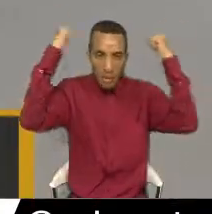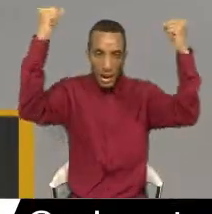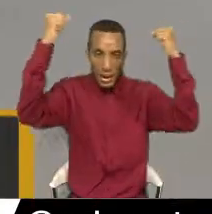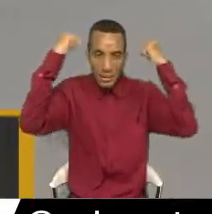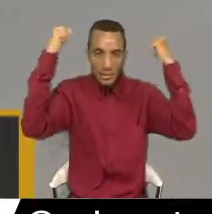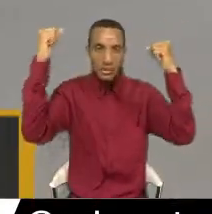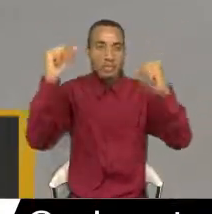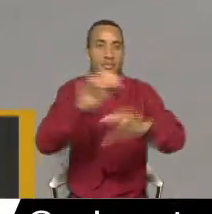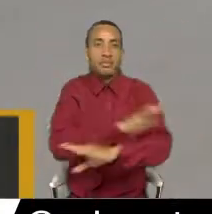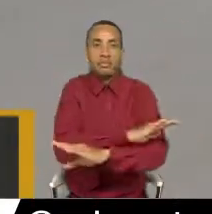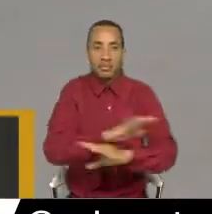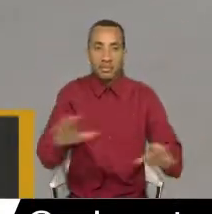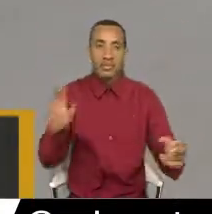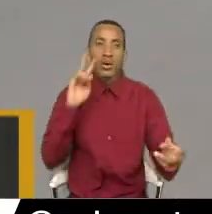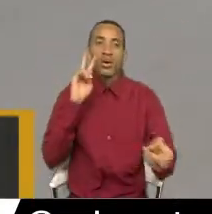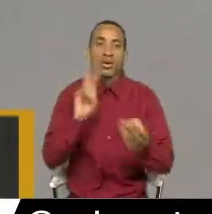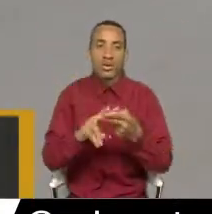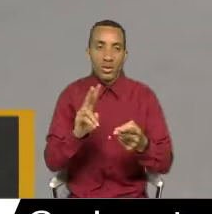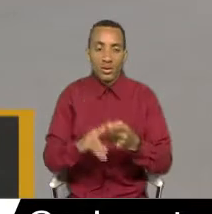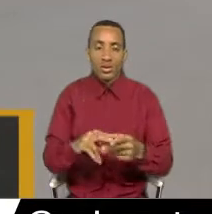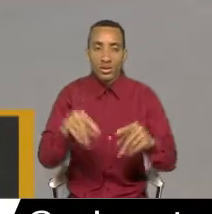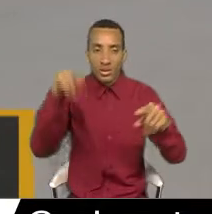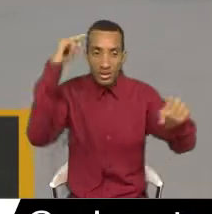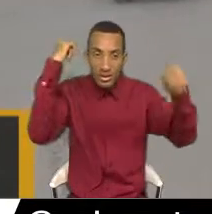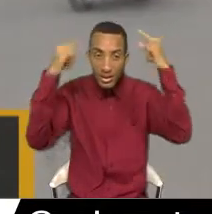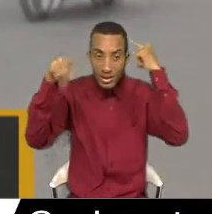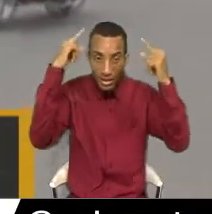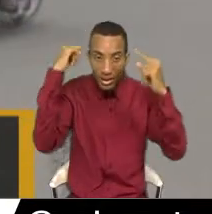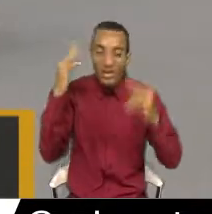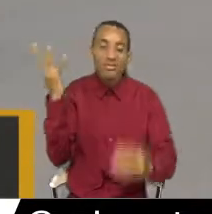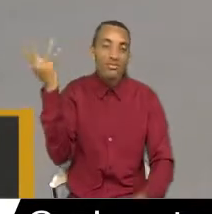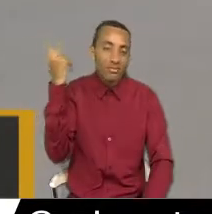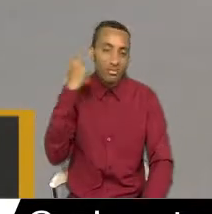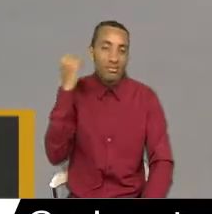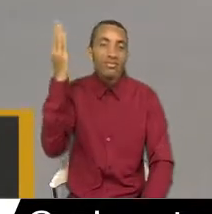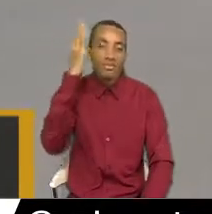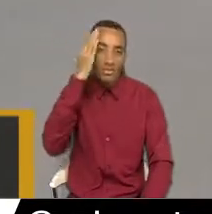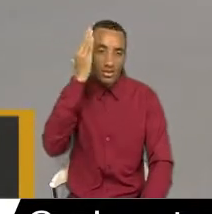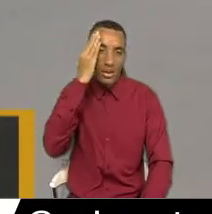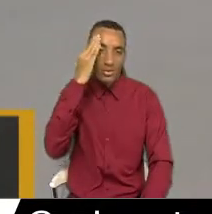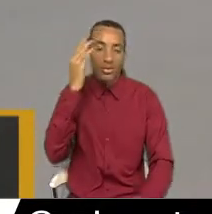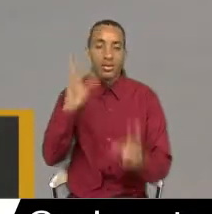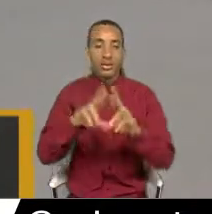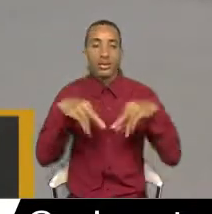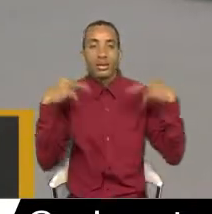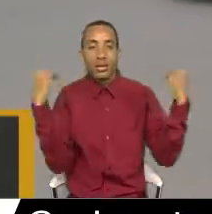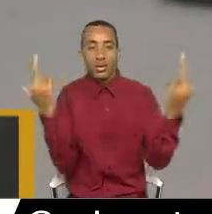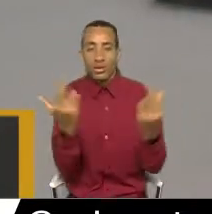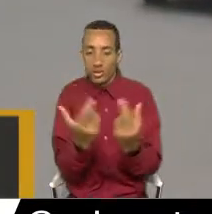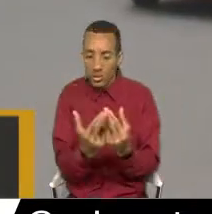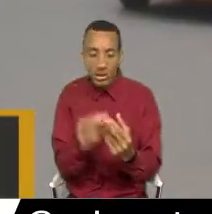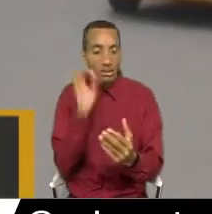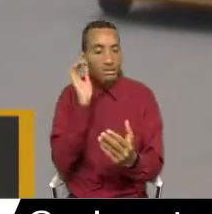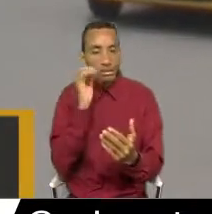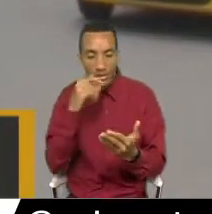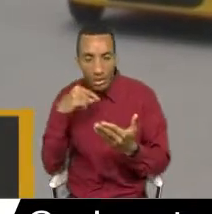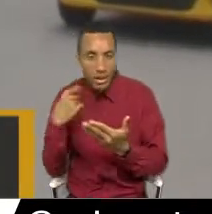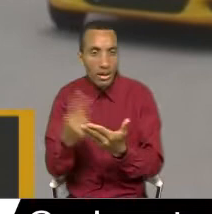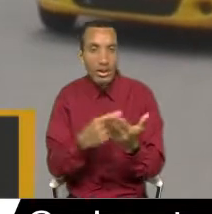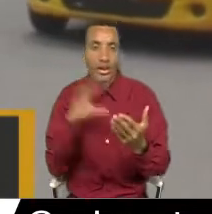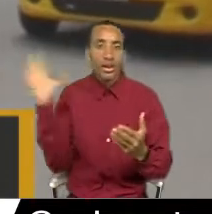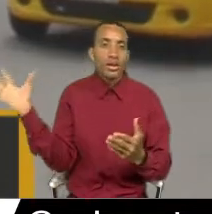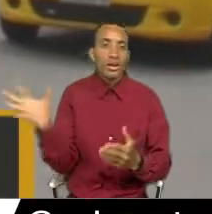De esto tiene conocimiento el secretario de Educación, porque se han hecho las reuniones pertinentes entre todos los